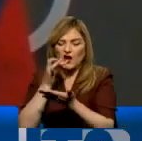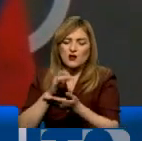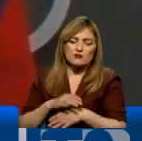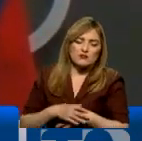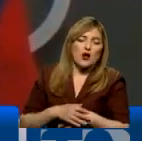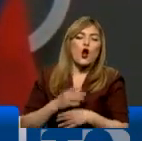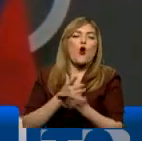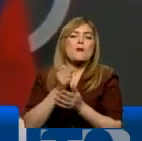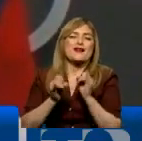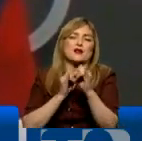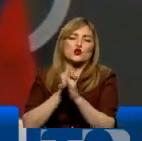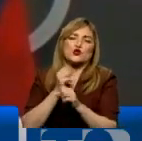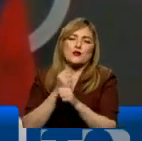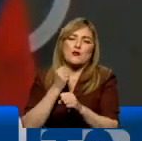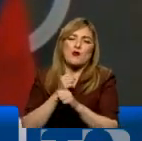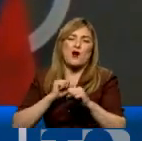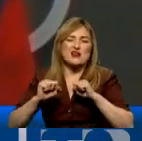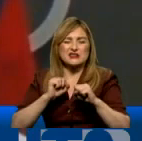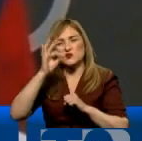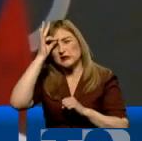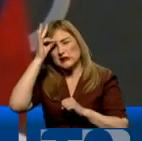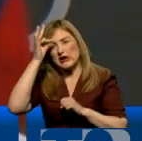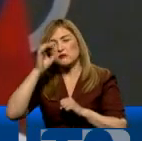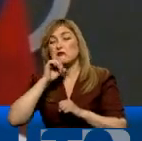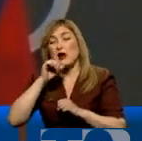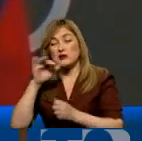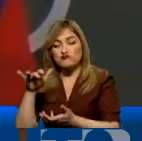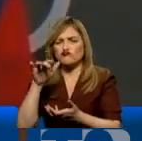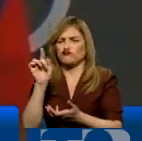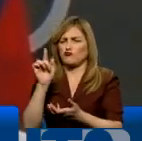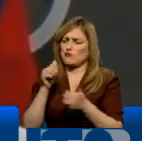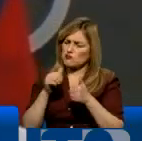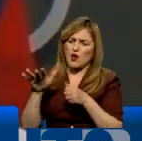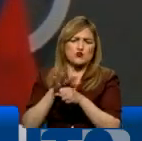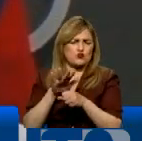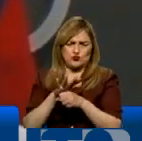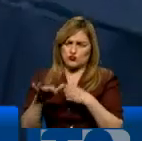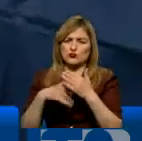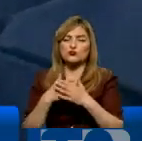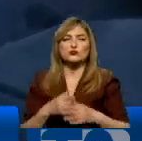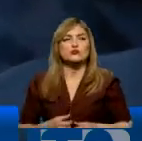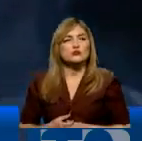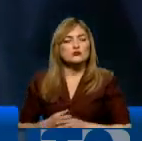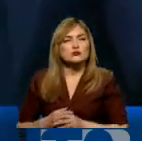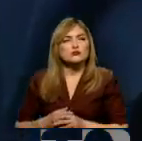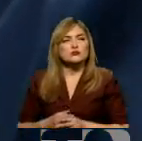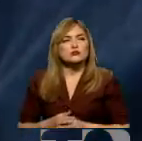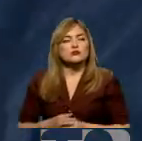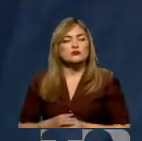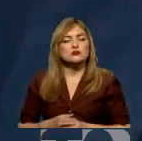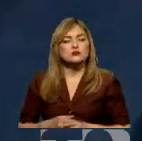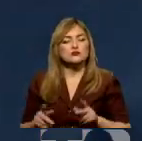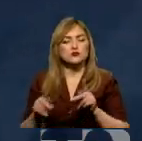compra internacional para que nuestros hospitales no les falte a nivel nacional ningún tipo de sedante. Y dice que se seguirá con el